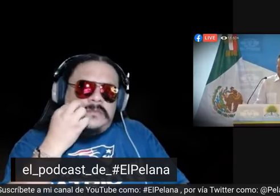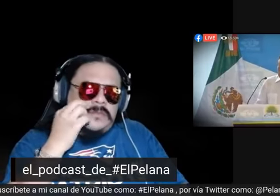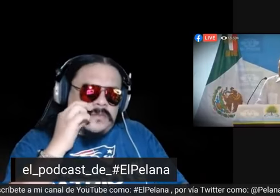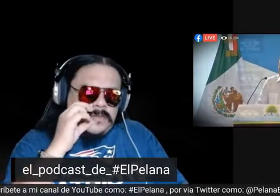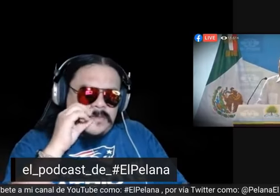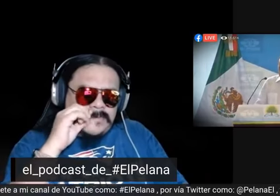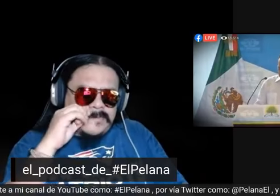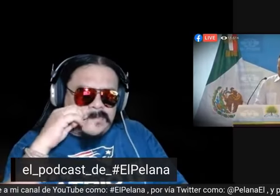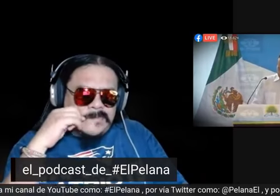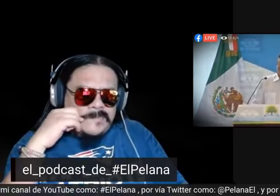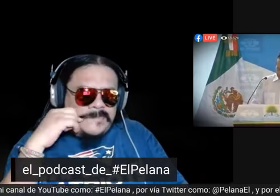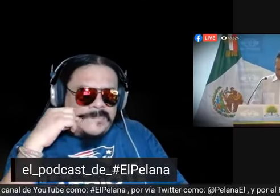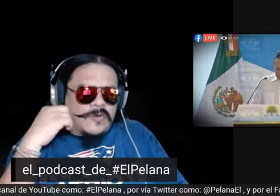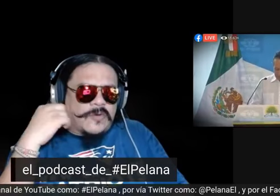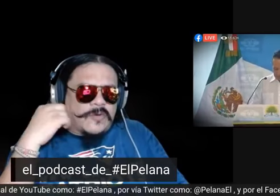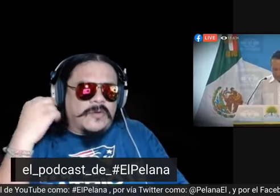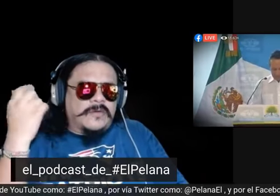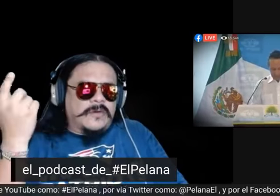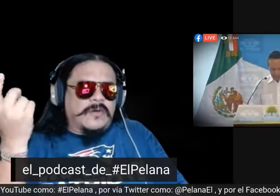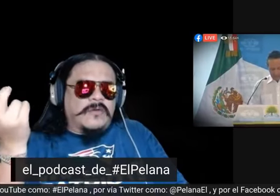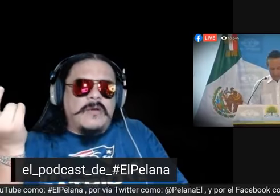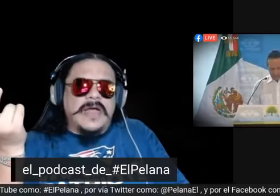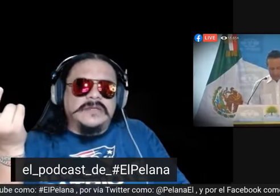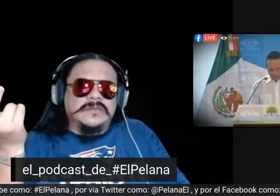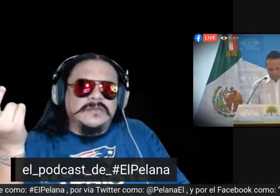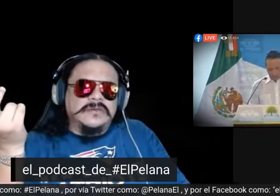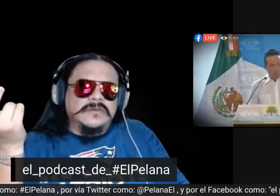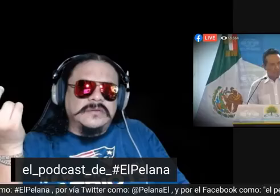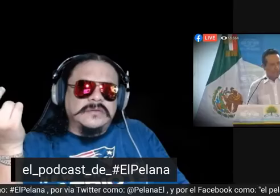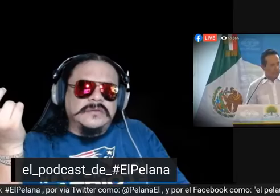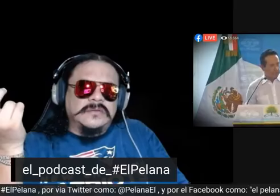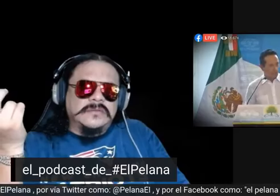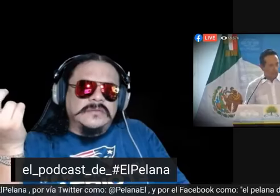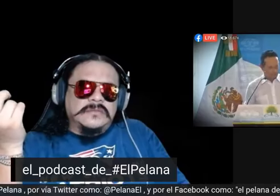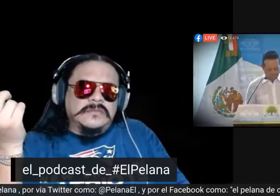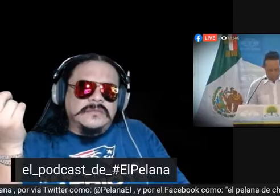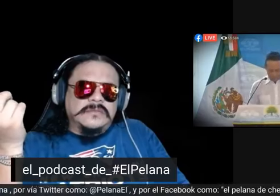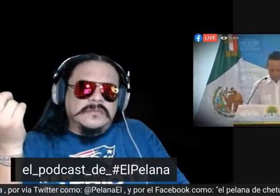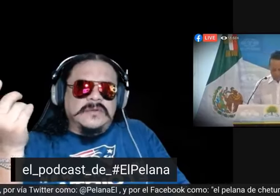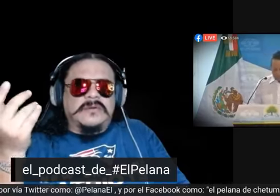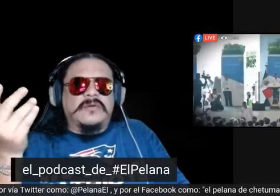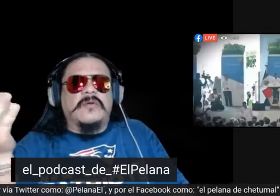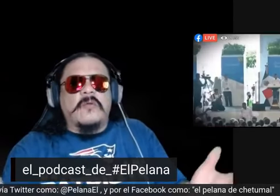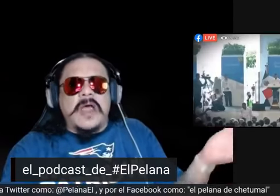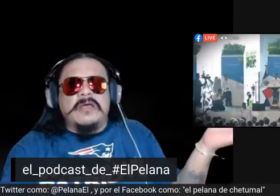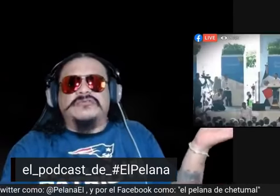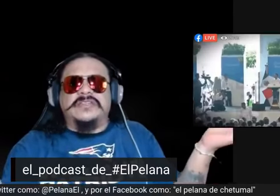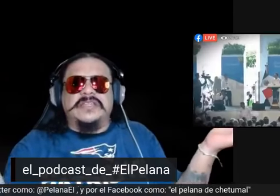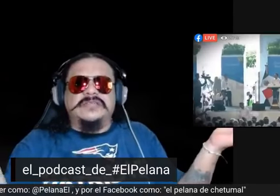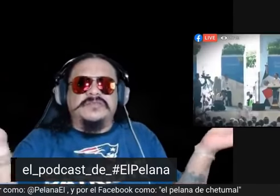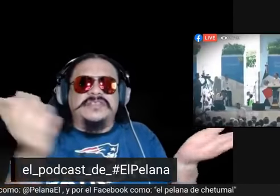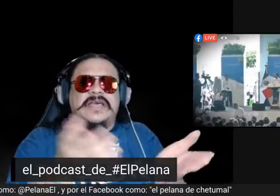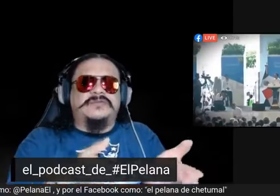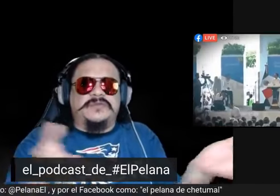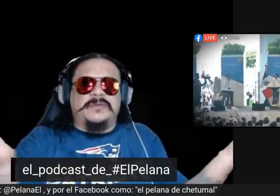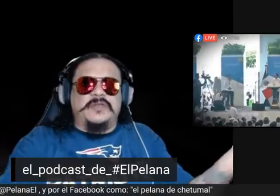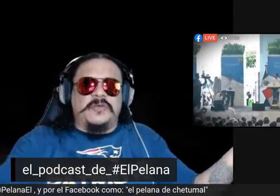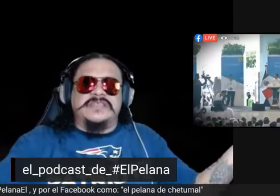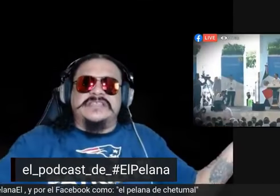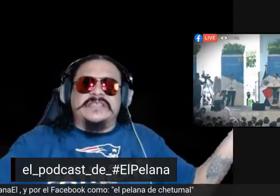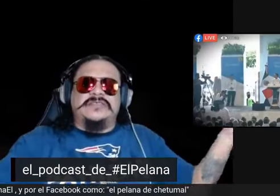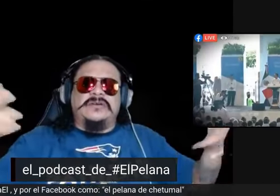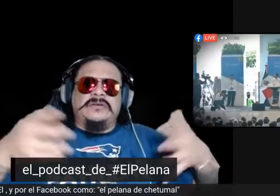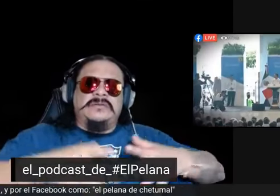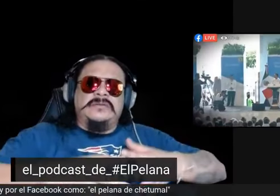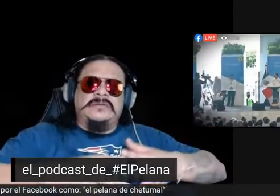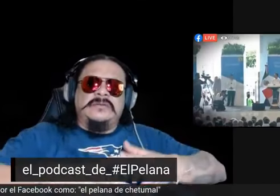el embate perverso que viene de un autoritarismo rapaz. ¿Cuál autoritarismo? Si ya supuestamente lo venciste,